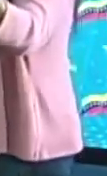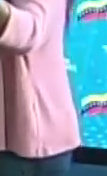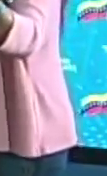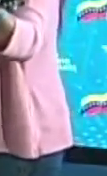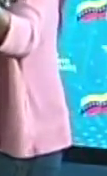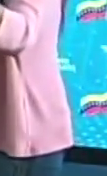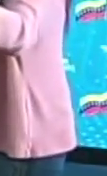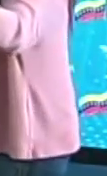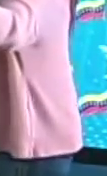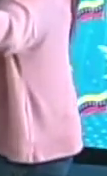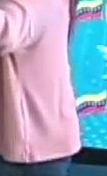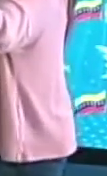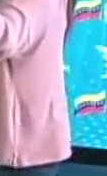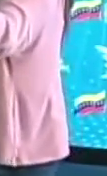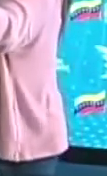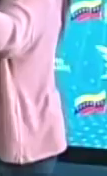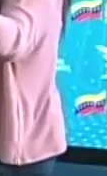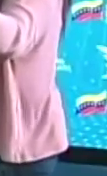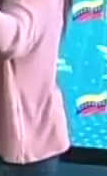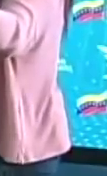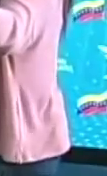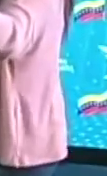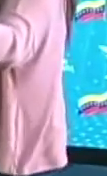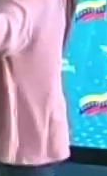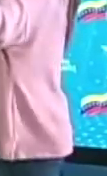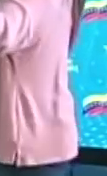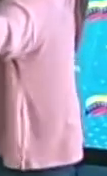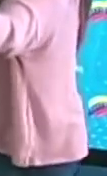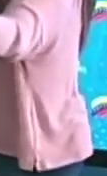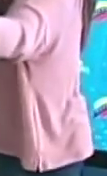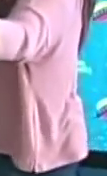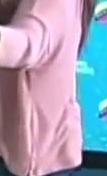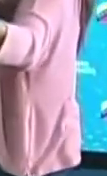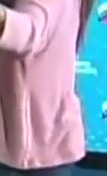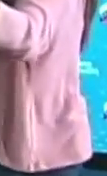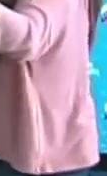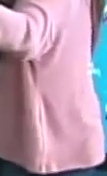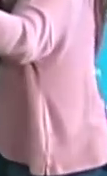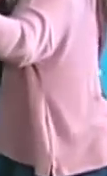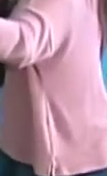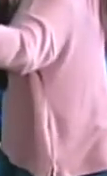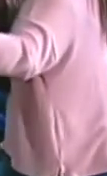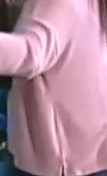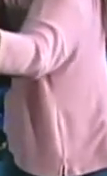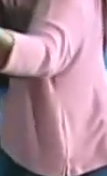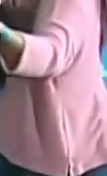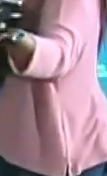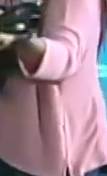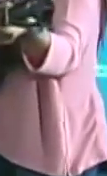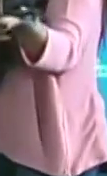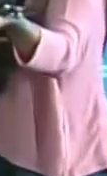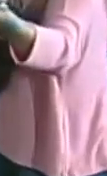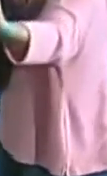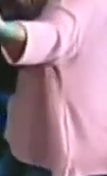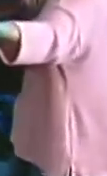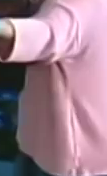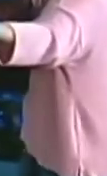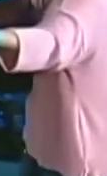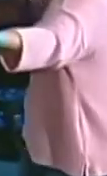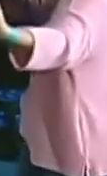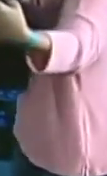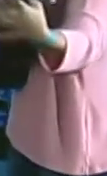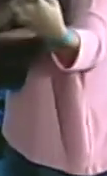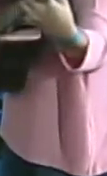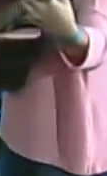Durante este consejo, además, se discutió la situación que atraviesa nuestro país producto de una campaña injerencista que